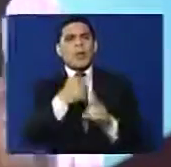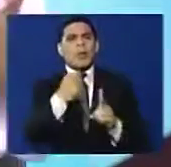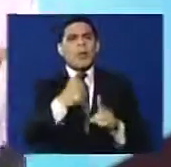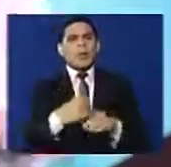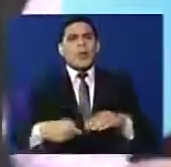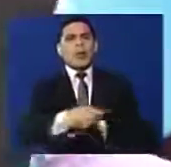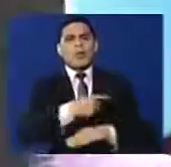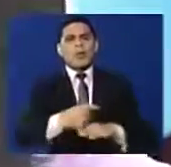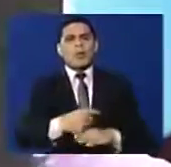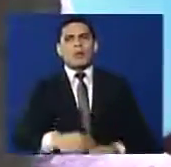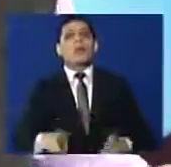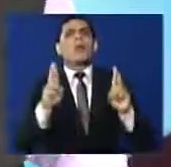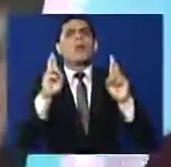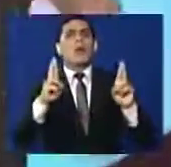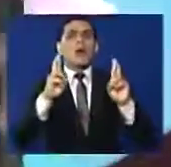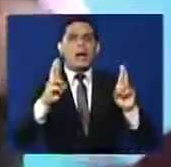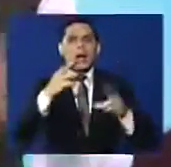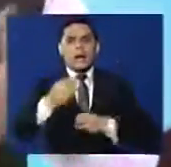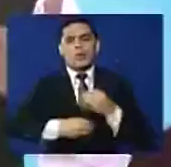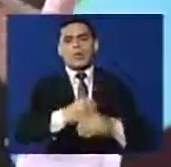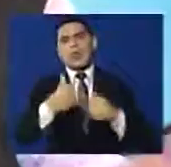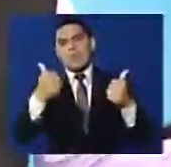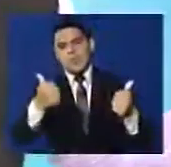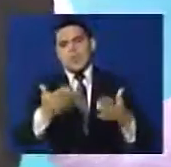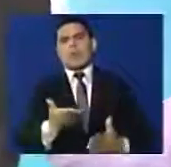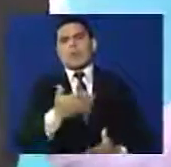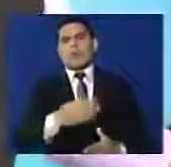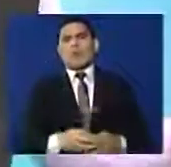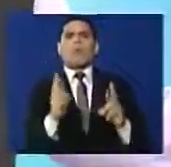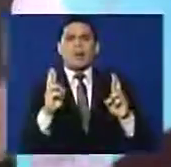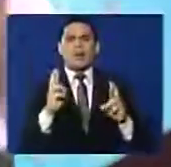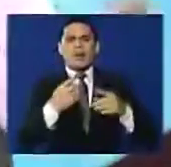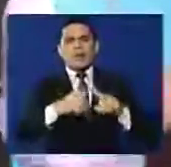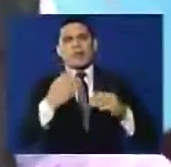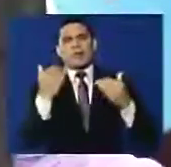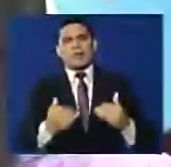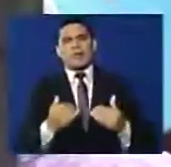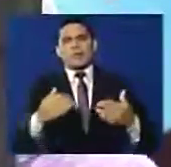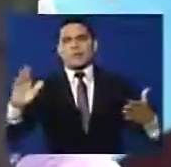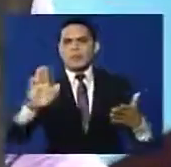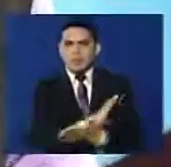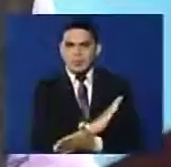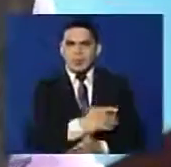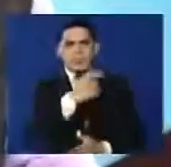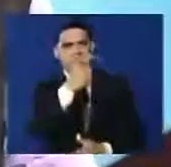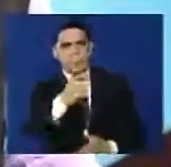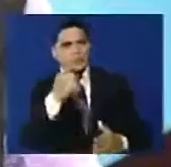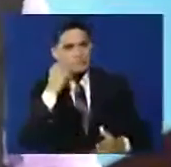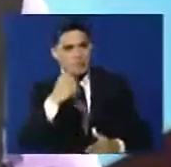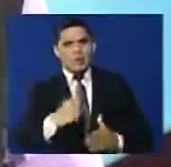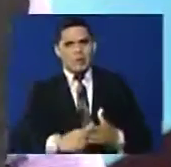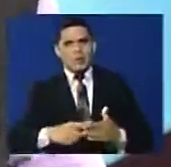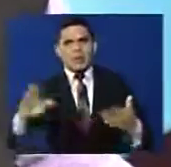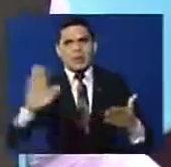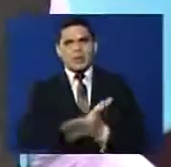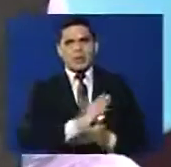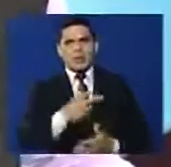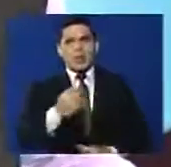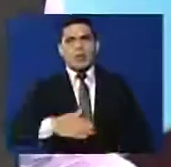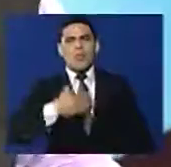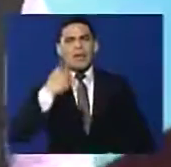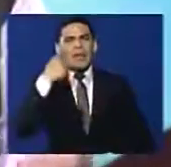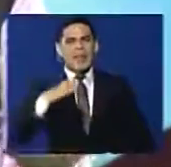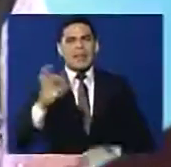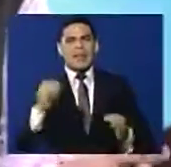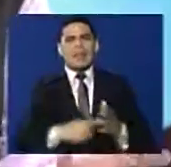gobierno. Ojalá lo hicieran bien, ojalá lo hubieran hecho mejor. Pero ya esto caducó, ya esa posibilidad, mira, no se les puede creer. Pero